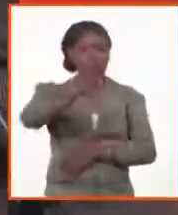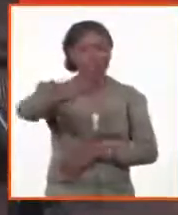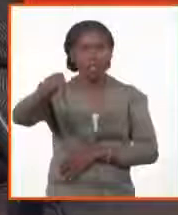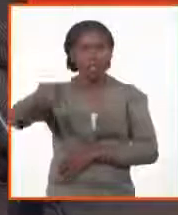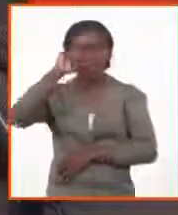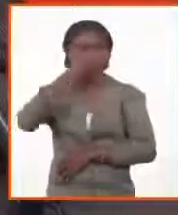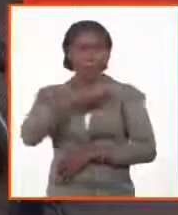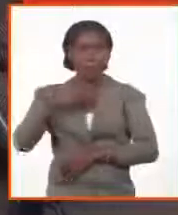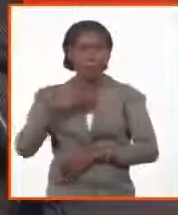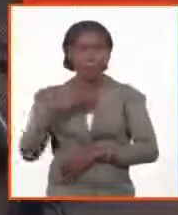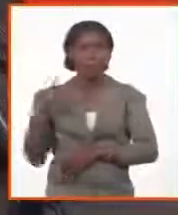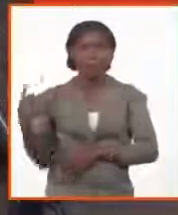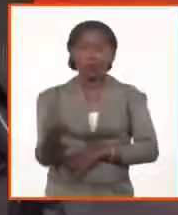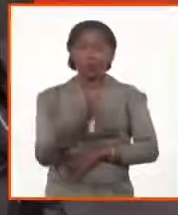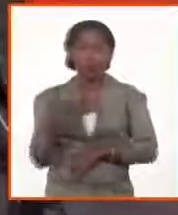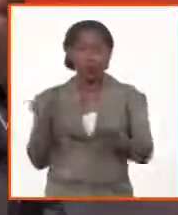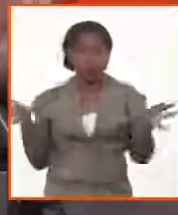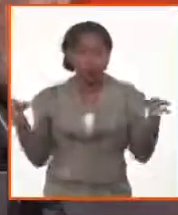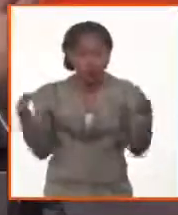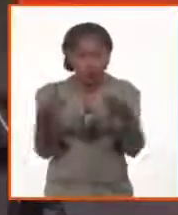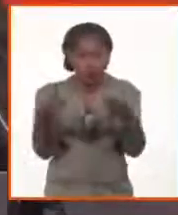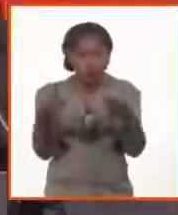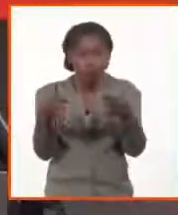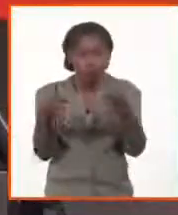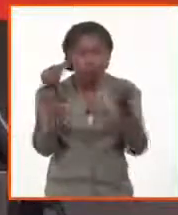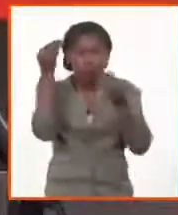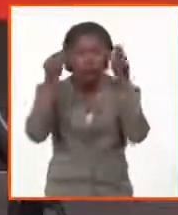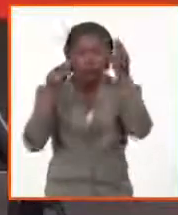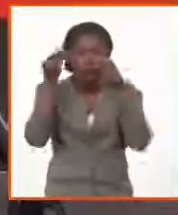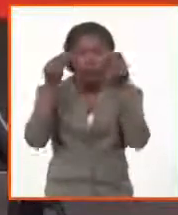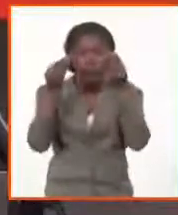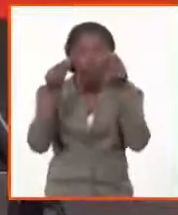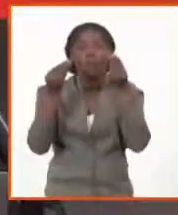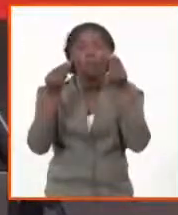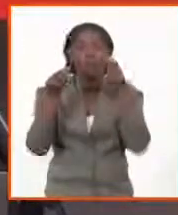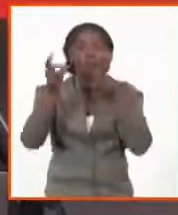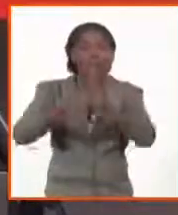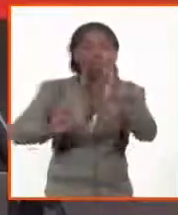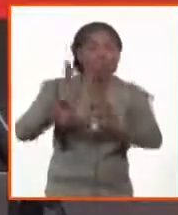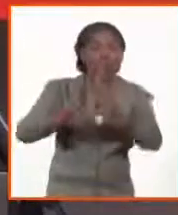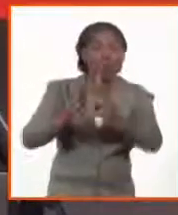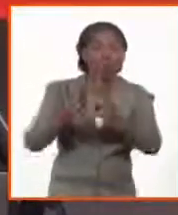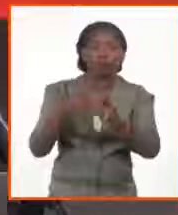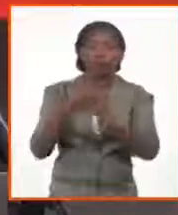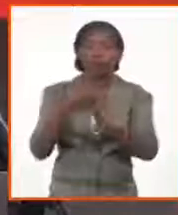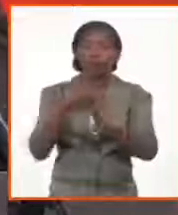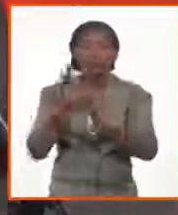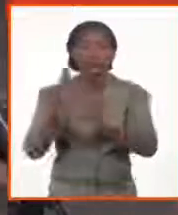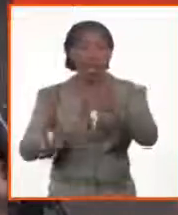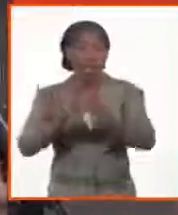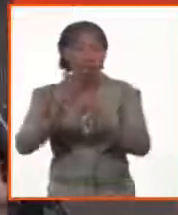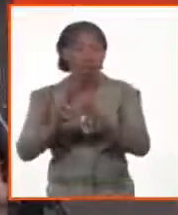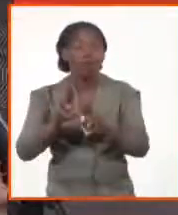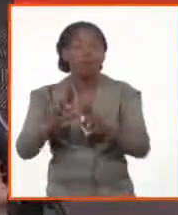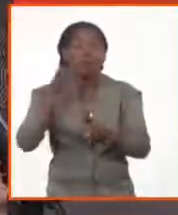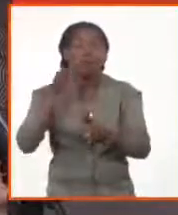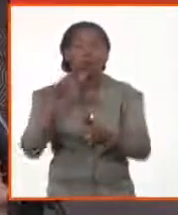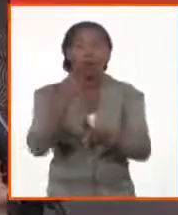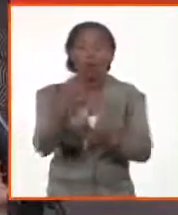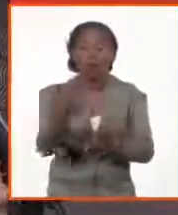rápidamente nos comunicábamos y nos dimos cuenta que esas grandes hemorragias venían después del